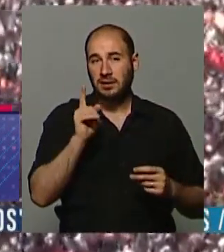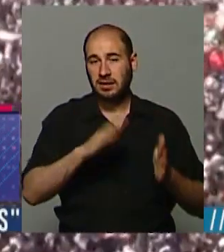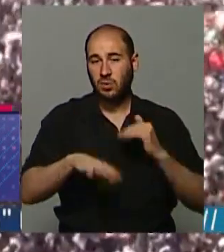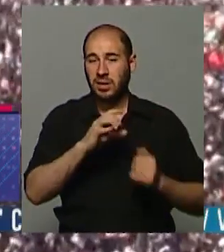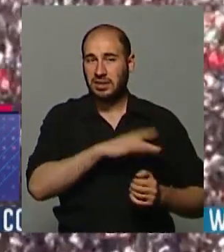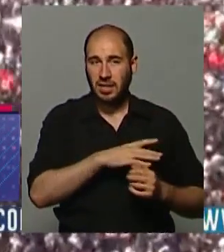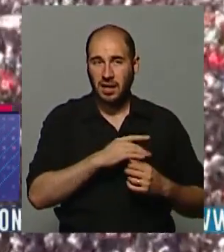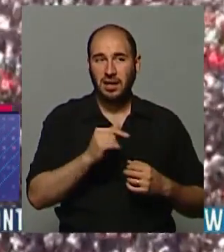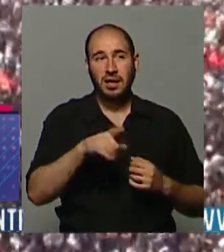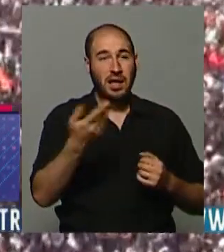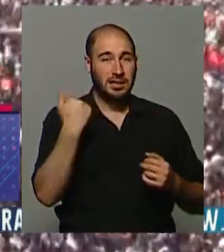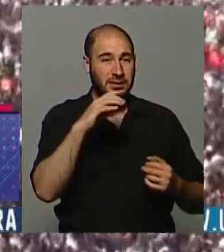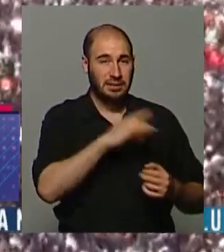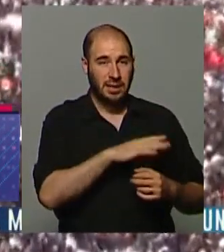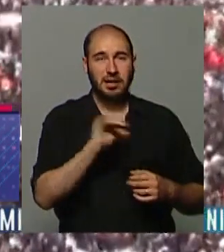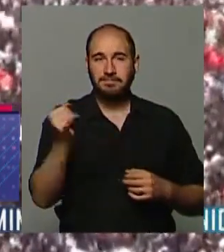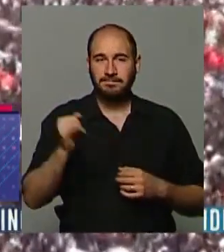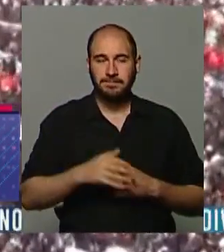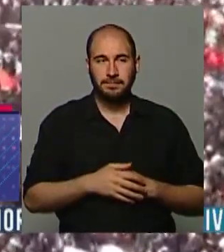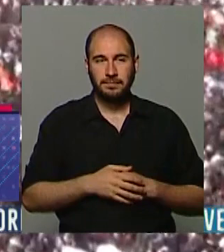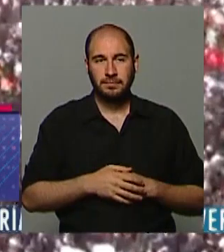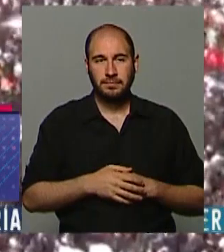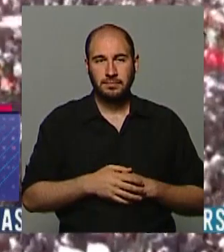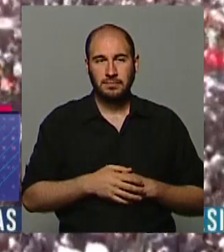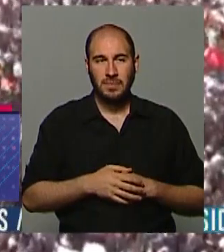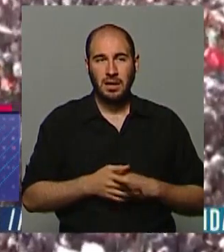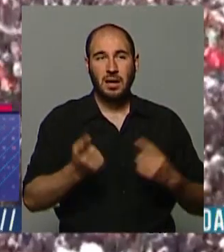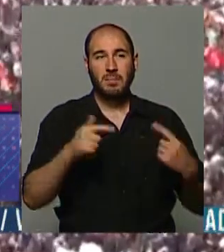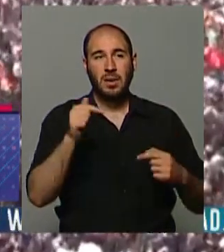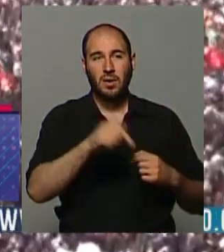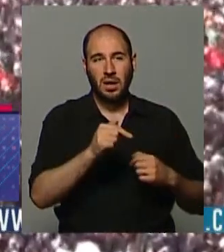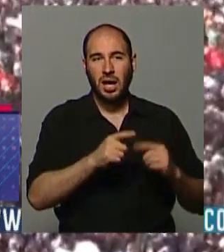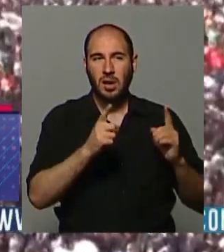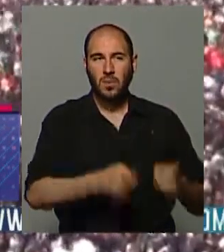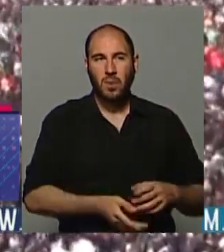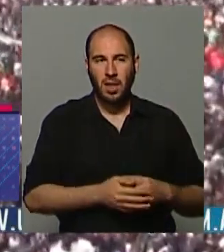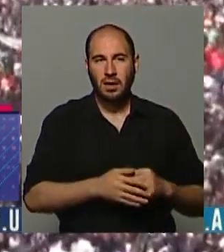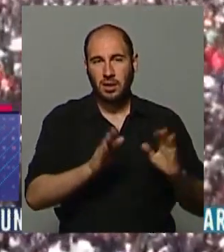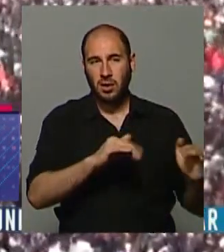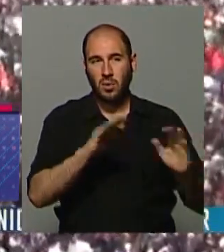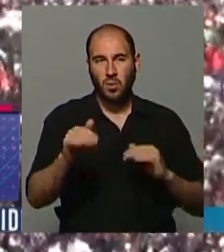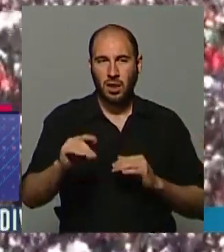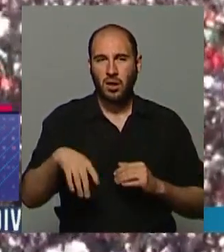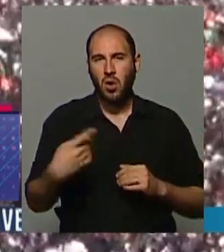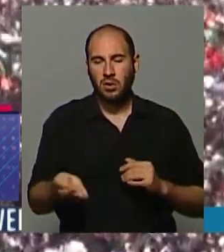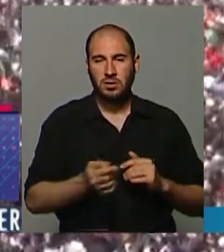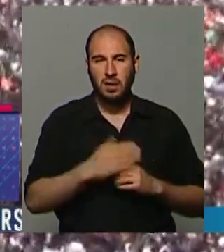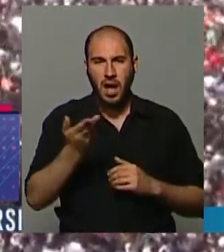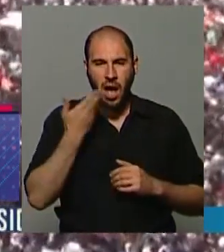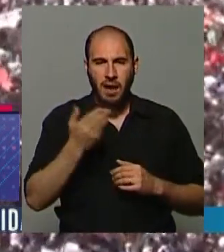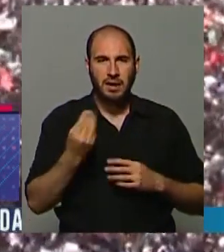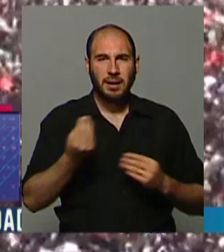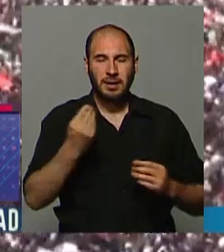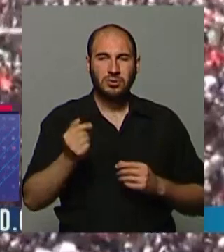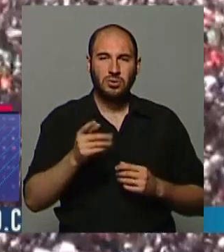Chile y que se iba a ser en Chile, claro, correcto. Entonces, pero acá se hizo igualmente la paralela, donde hablaron también, ¿no es cierto?, de lo que pasó